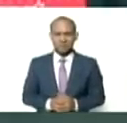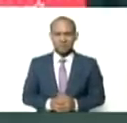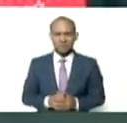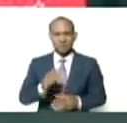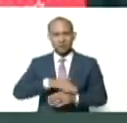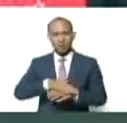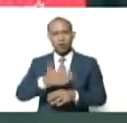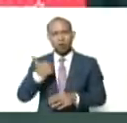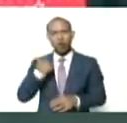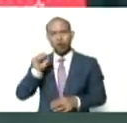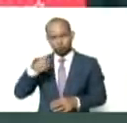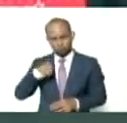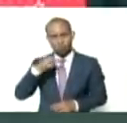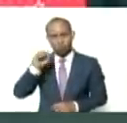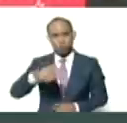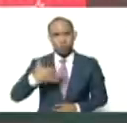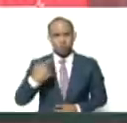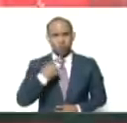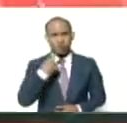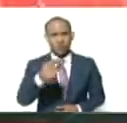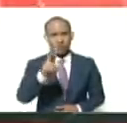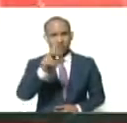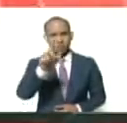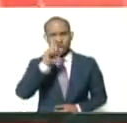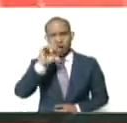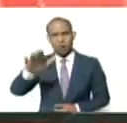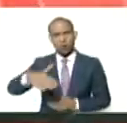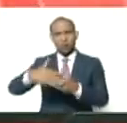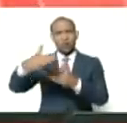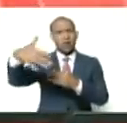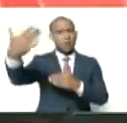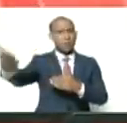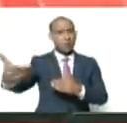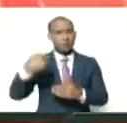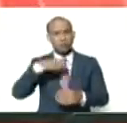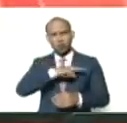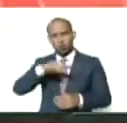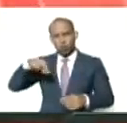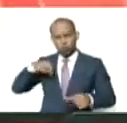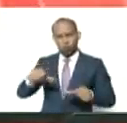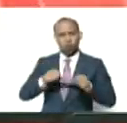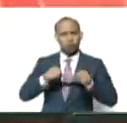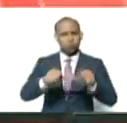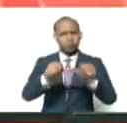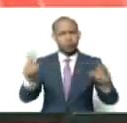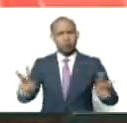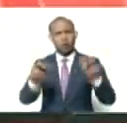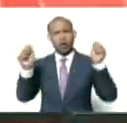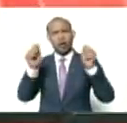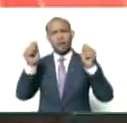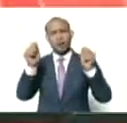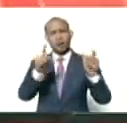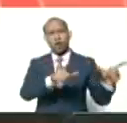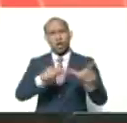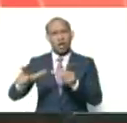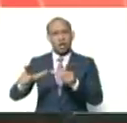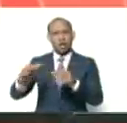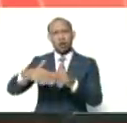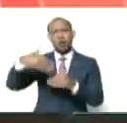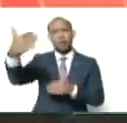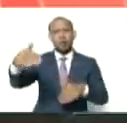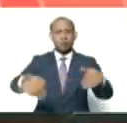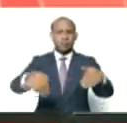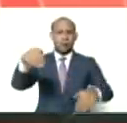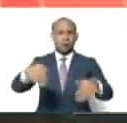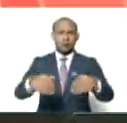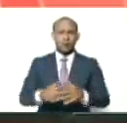Porque yo sí les puedo decir, 21 años después, aquí vamos, compadre, victoriosos, listos para la próxima